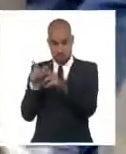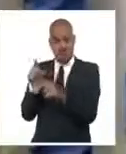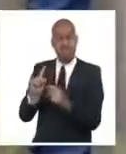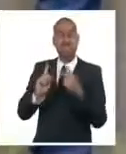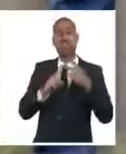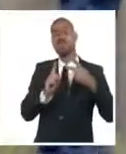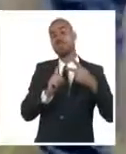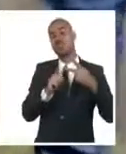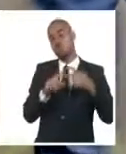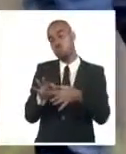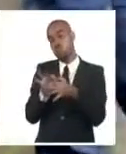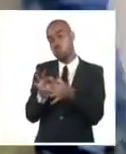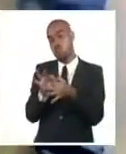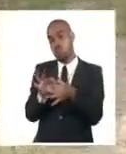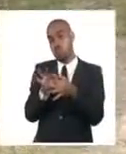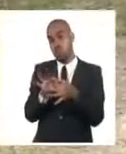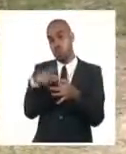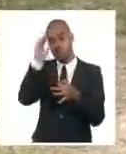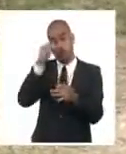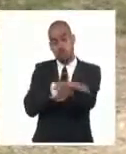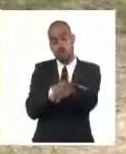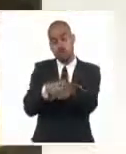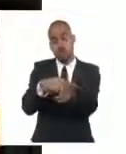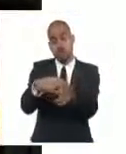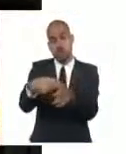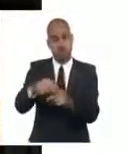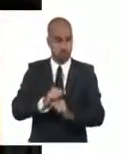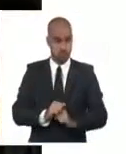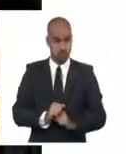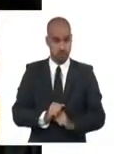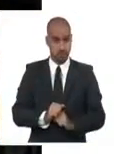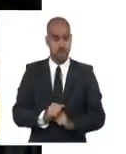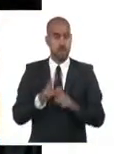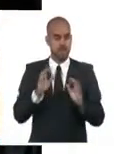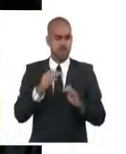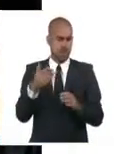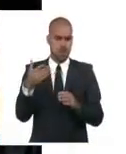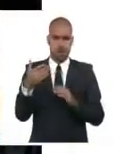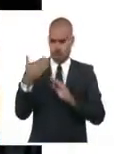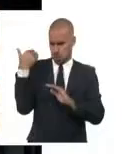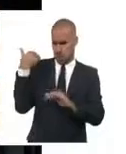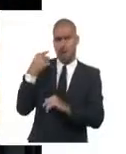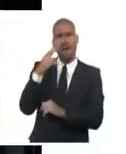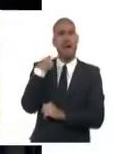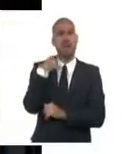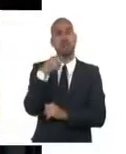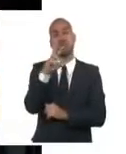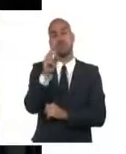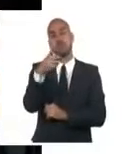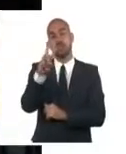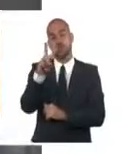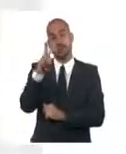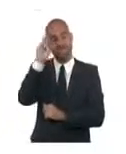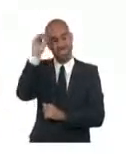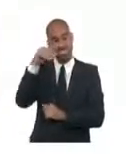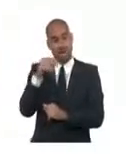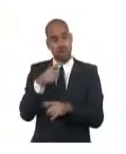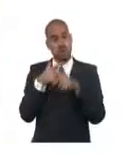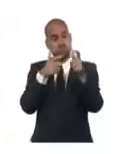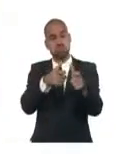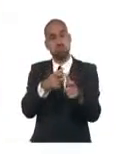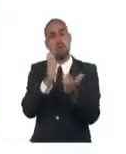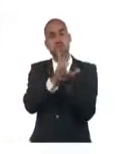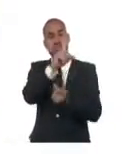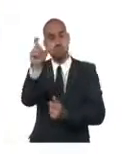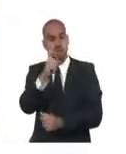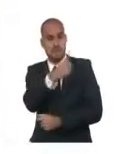incidente de ese tipo en la historia reciente de Estados Unidos. En 2012, un ataque a la escuela primaria Sandy Hook de Newtown, en el